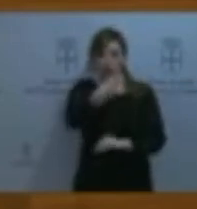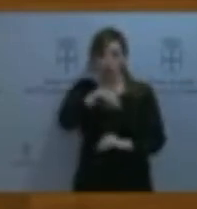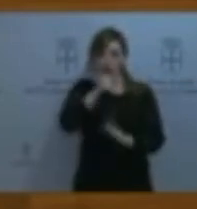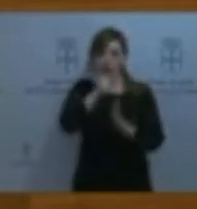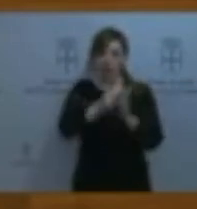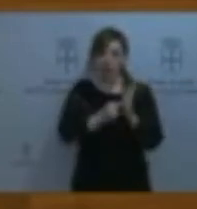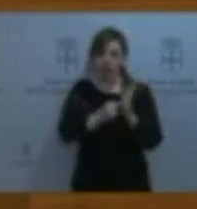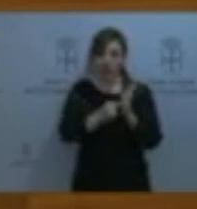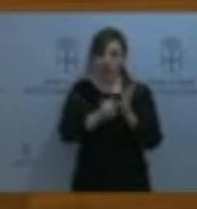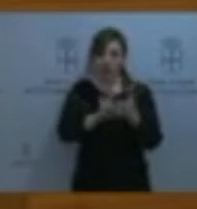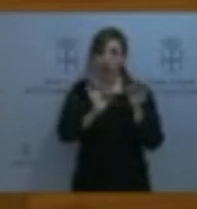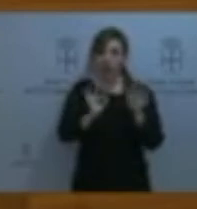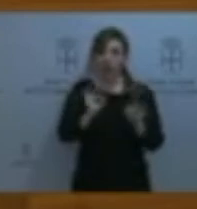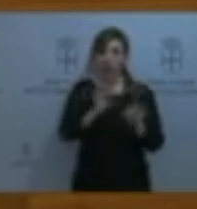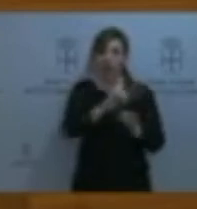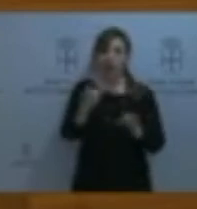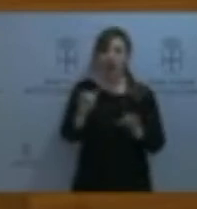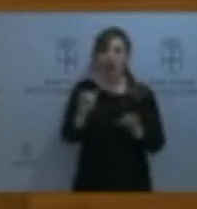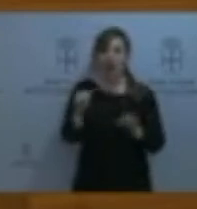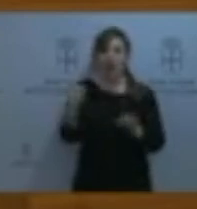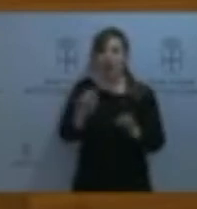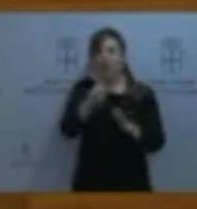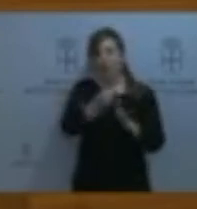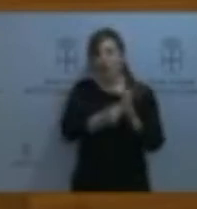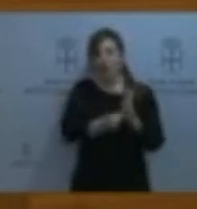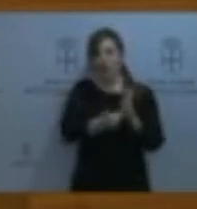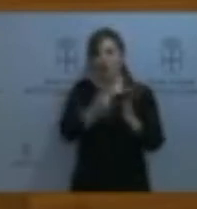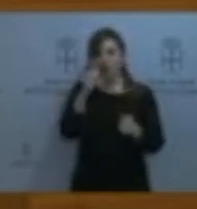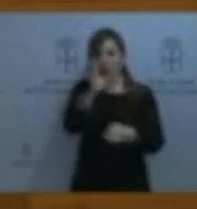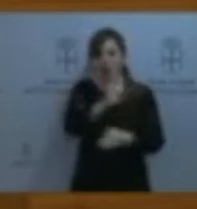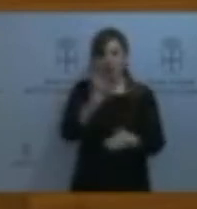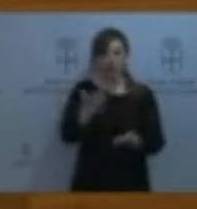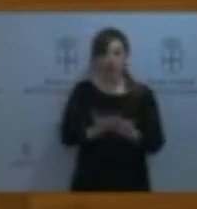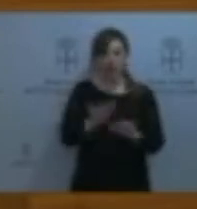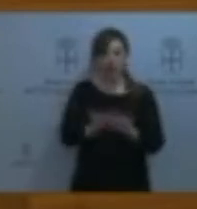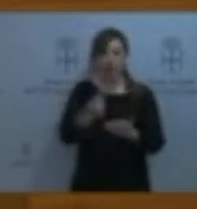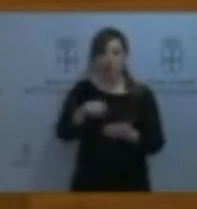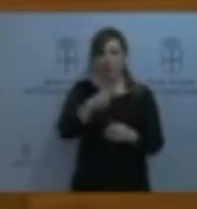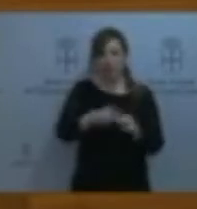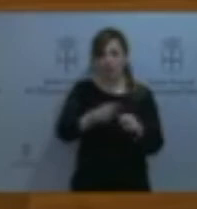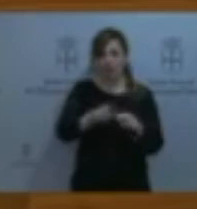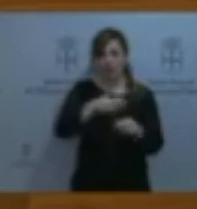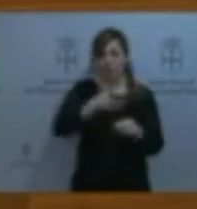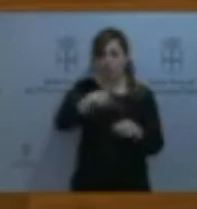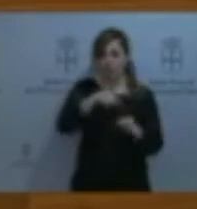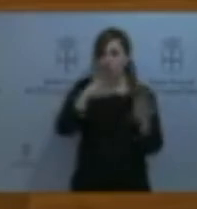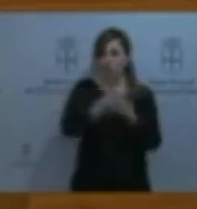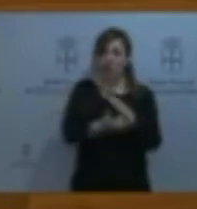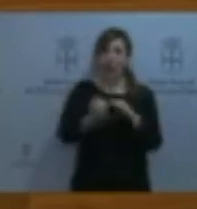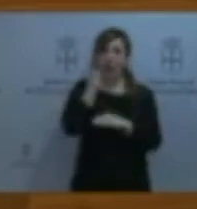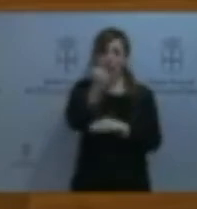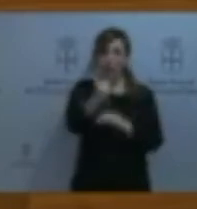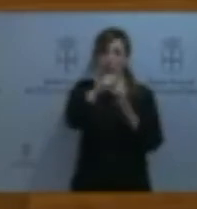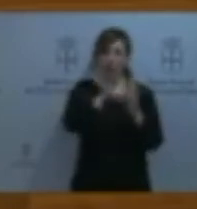criterios específicos que tienen que ser con criterios científicos y nuestra política es ir apoyando aquellas medidas